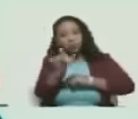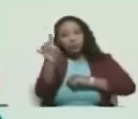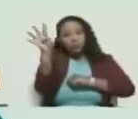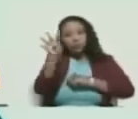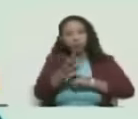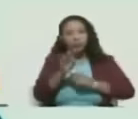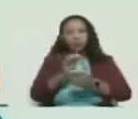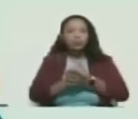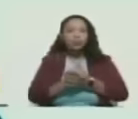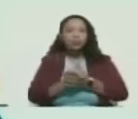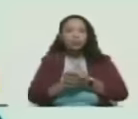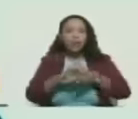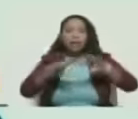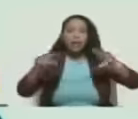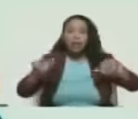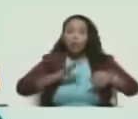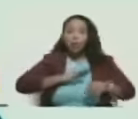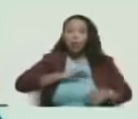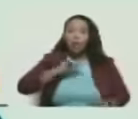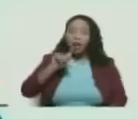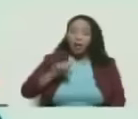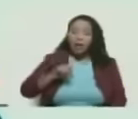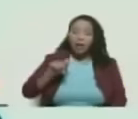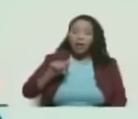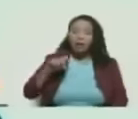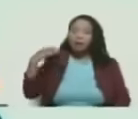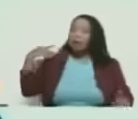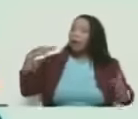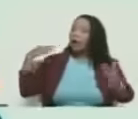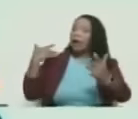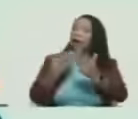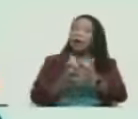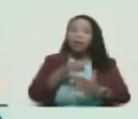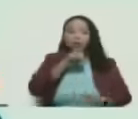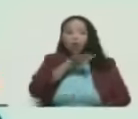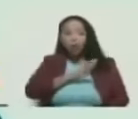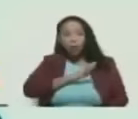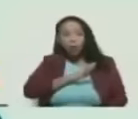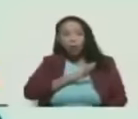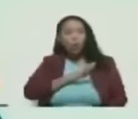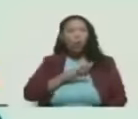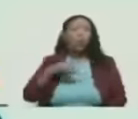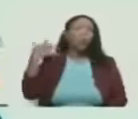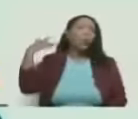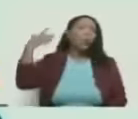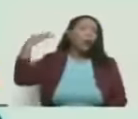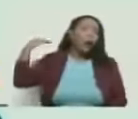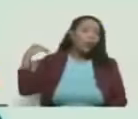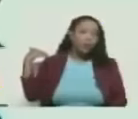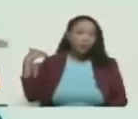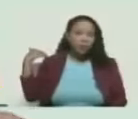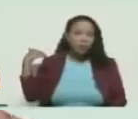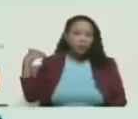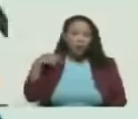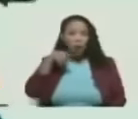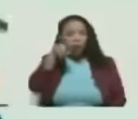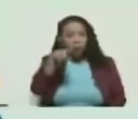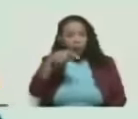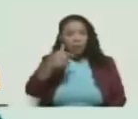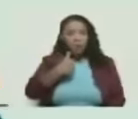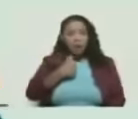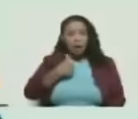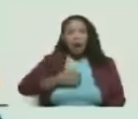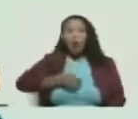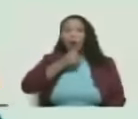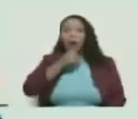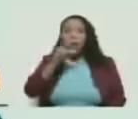Esequiba como territorio que pertenece históricamente a Venezuela, a los venezolanos y a las venezolanas, a usted, a mí, a mi